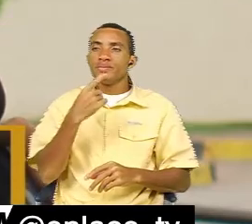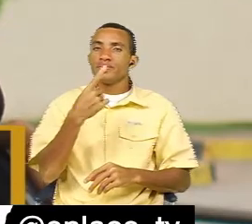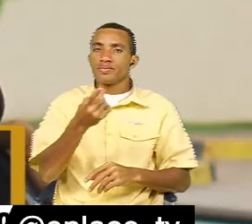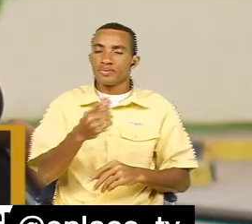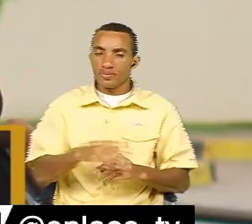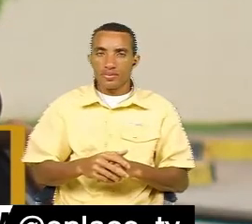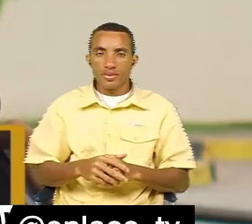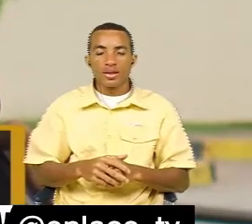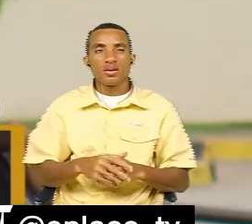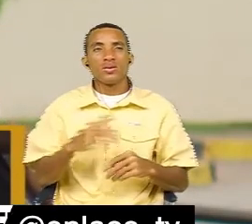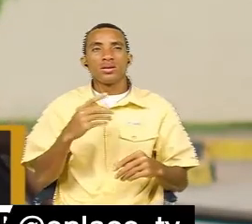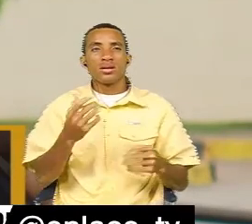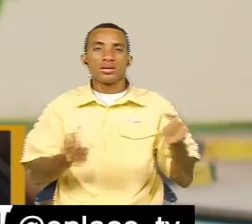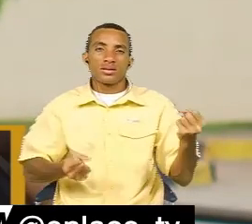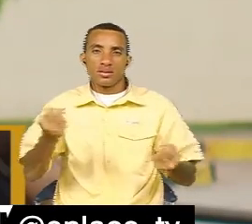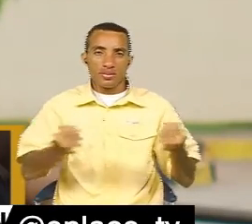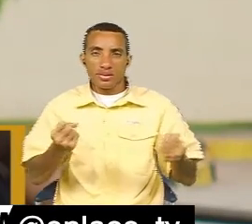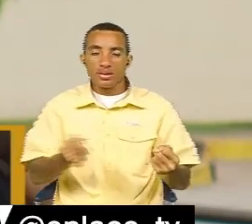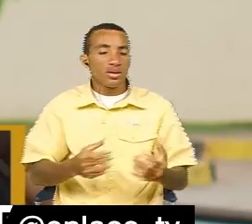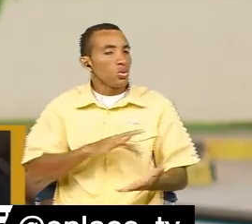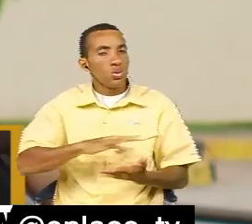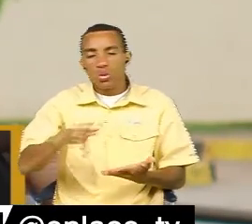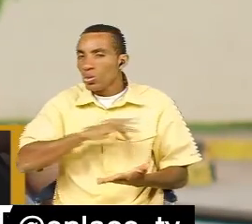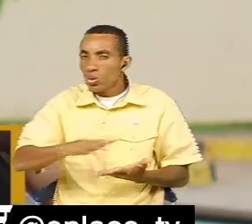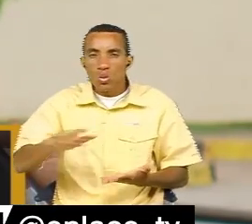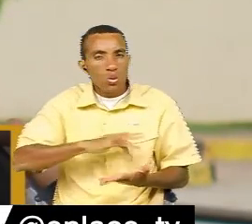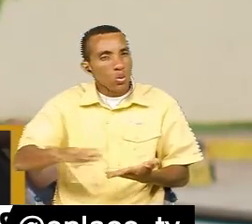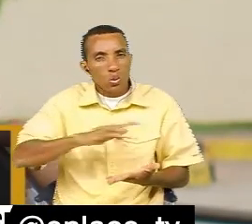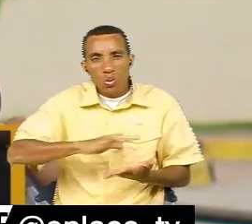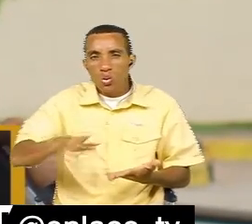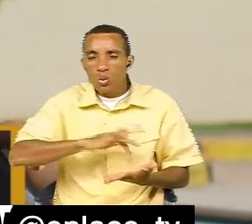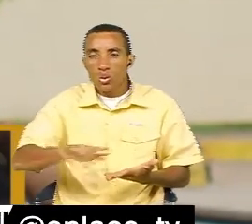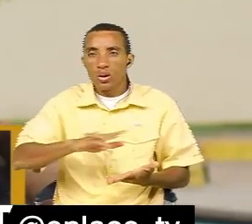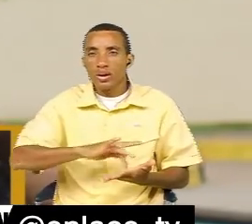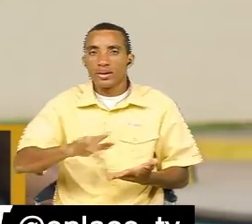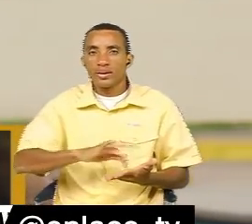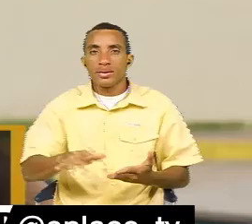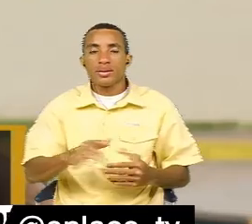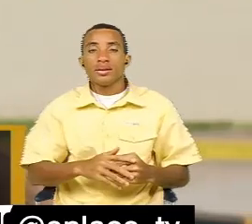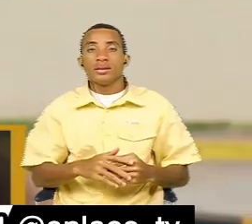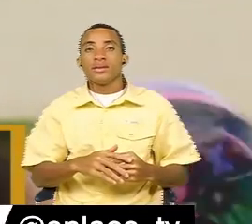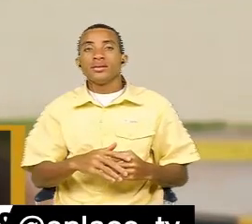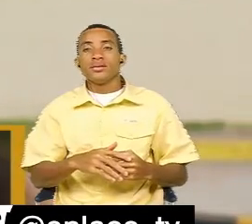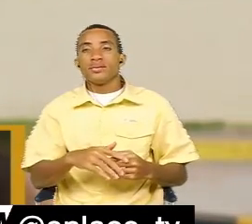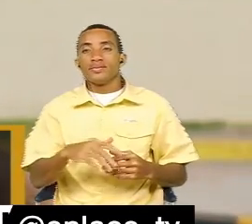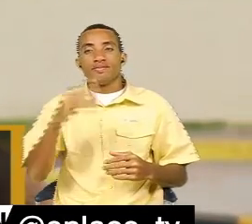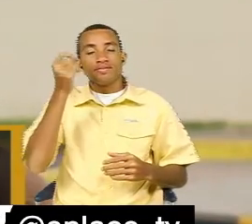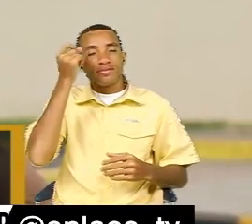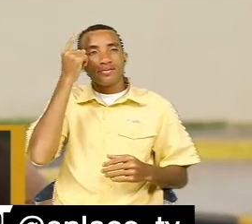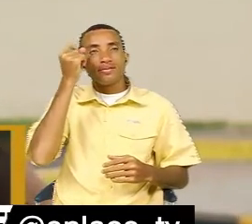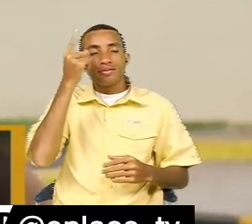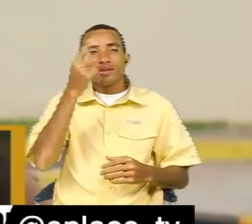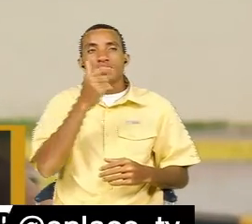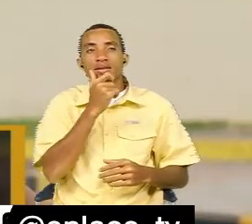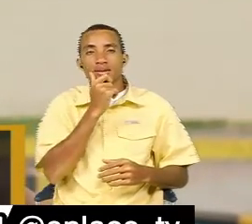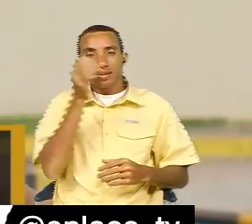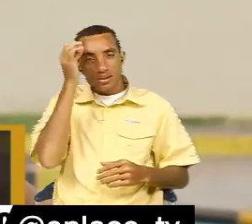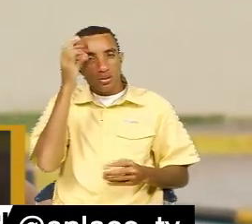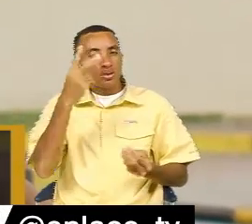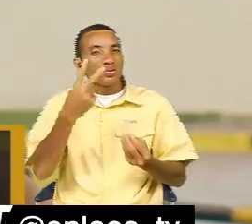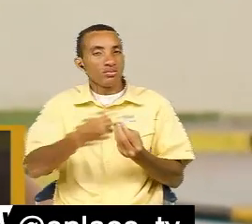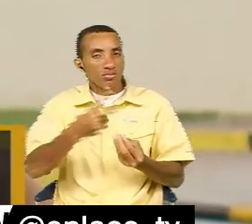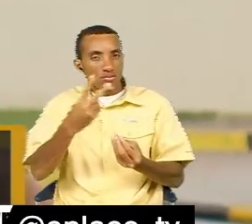una camioneta que requerían con suma urgencia para la estructura de los del Golfo. Entendemos que esto tiene que ser un tipo de banda criminal